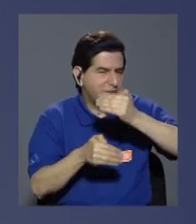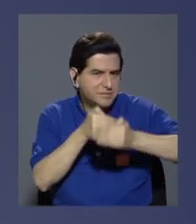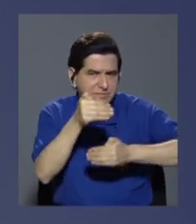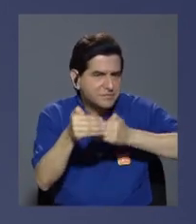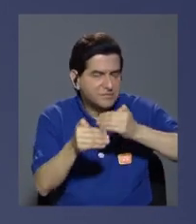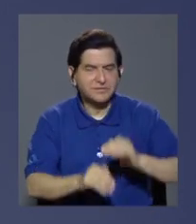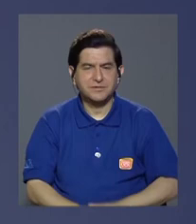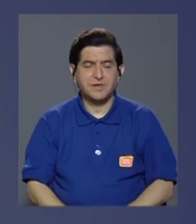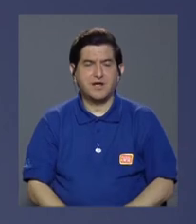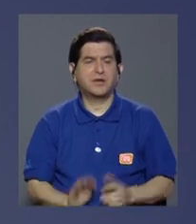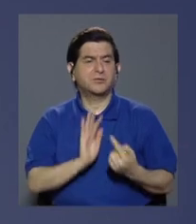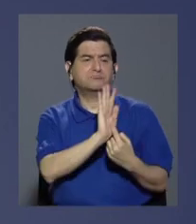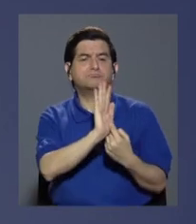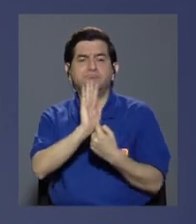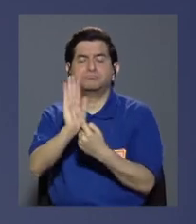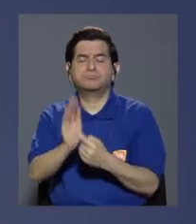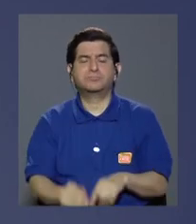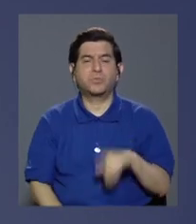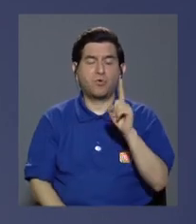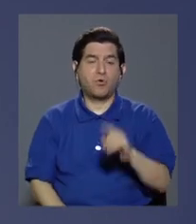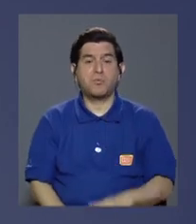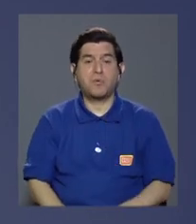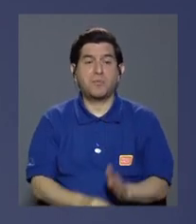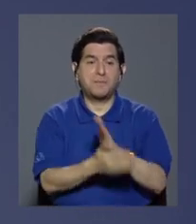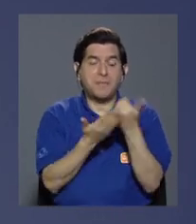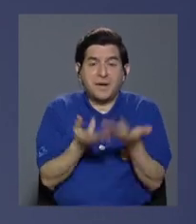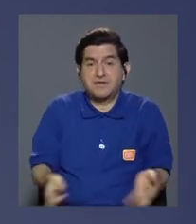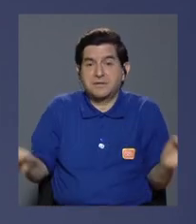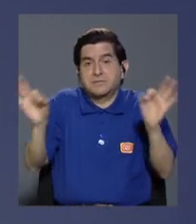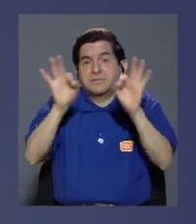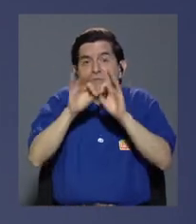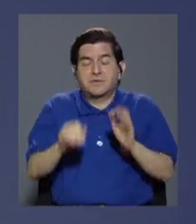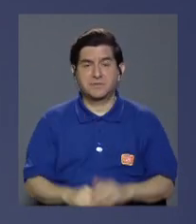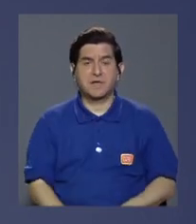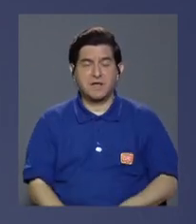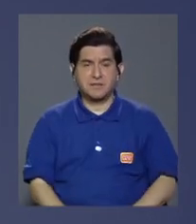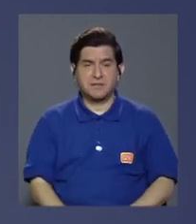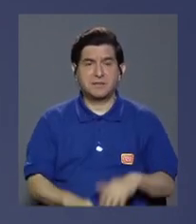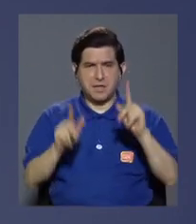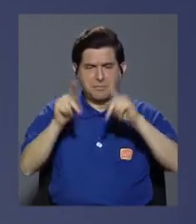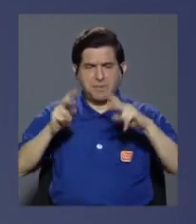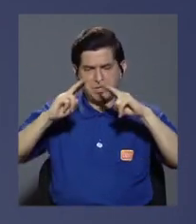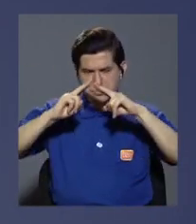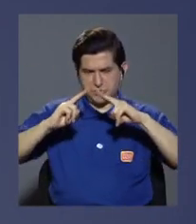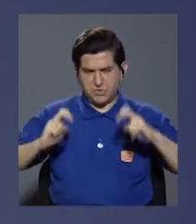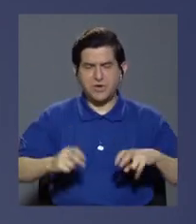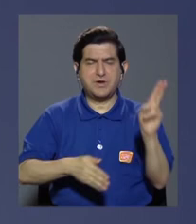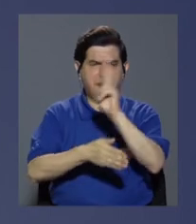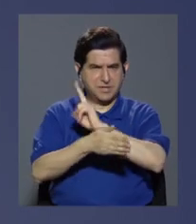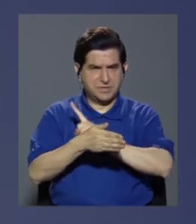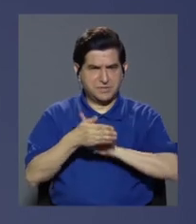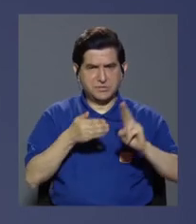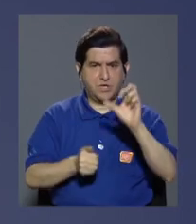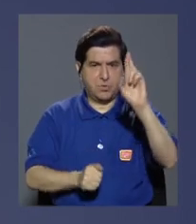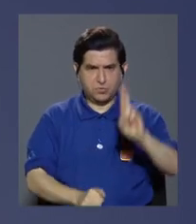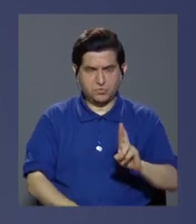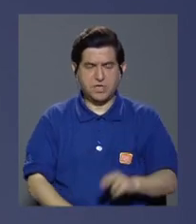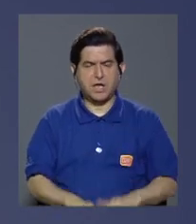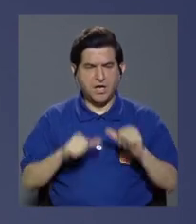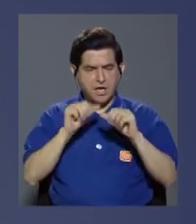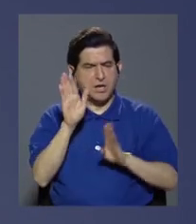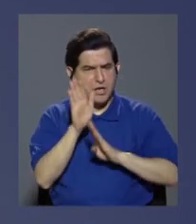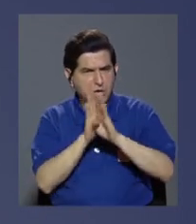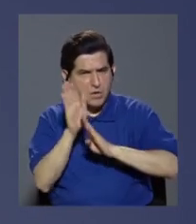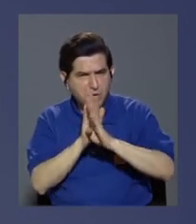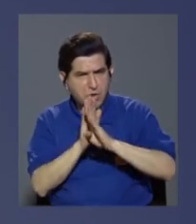se presenta como un aperitivo importante para que no solamente los estudiosos de nuestra universidad de costa rica lo sigamos desarrollando